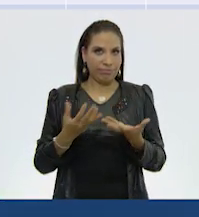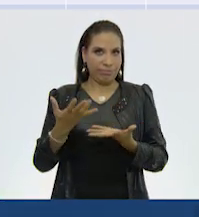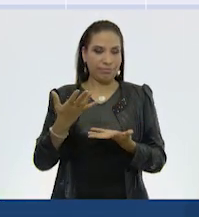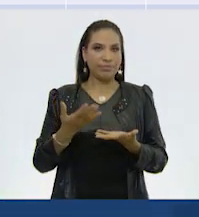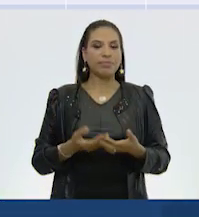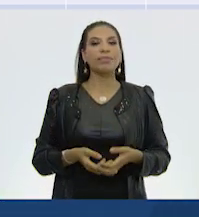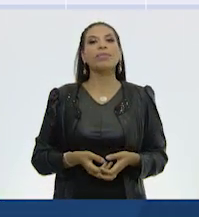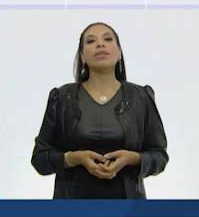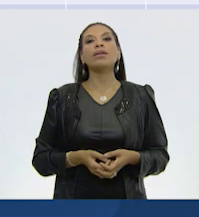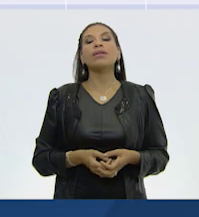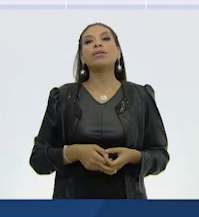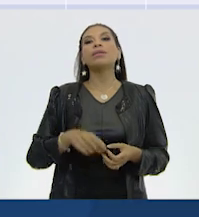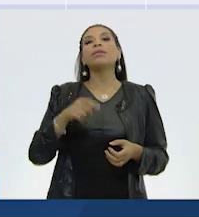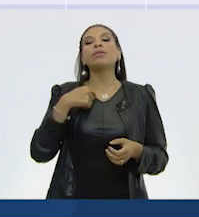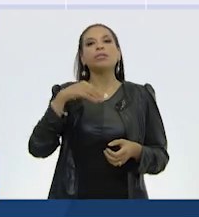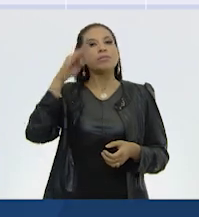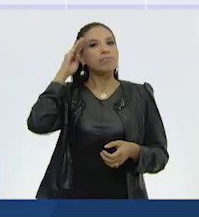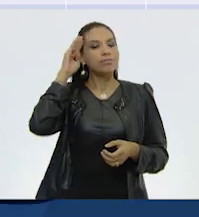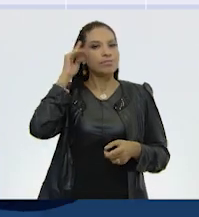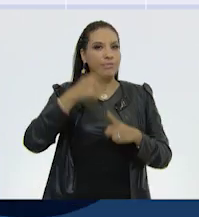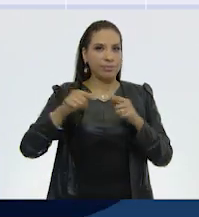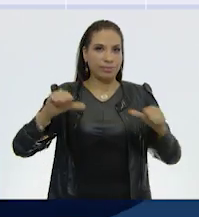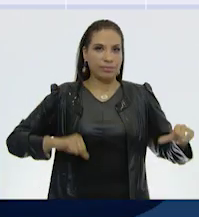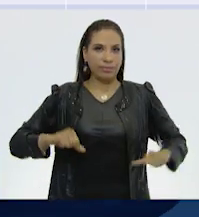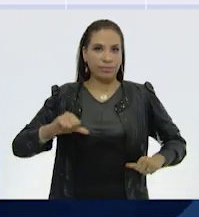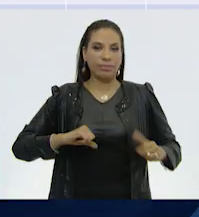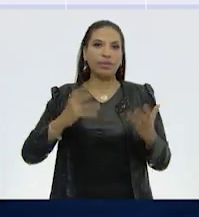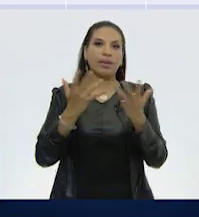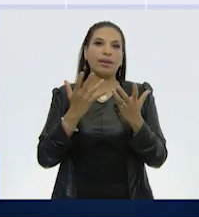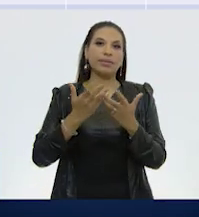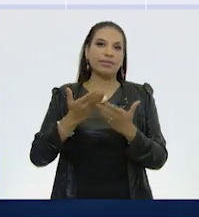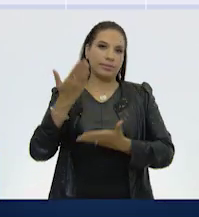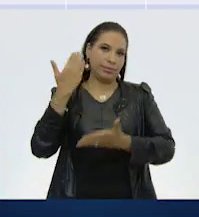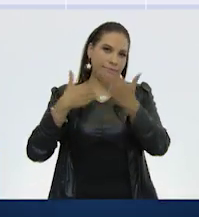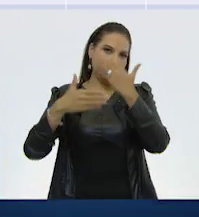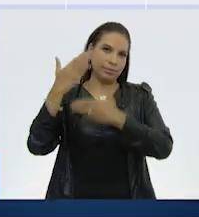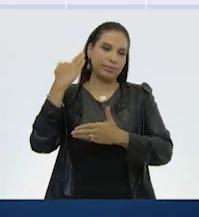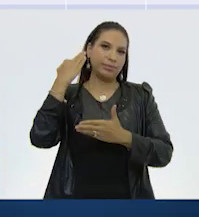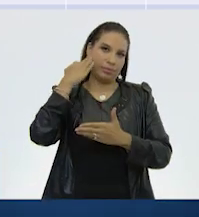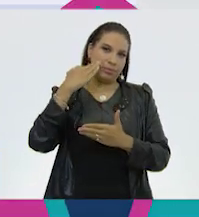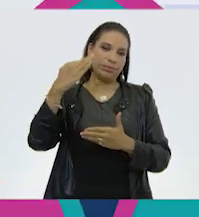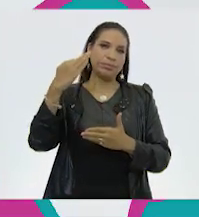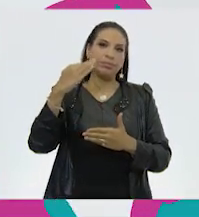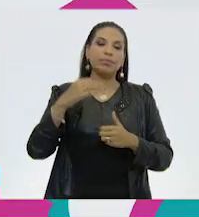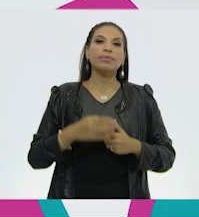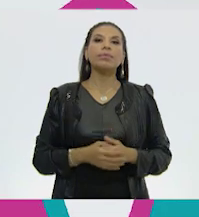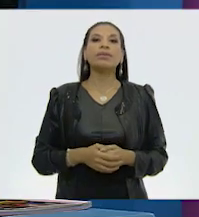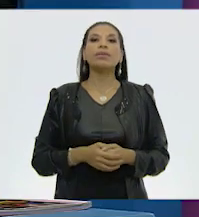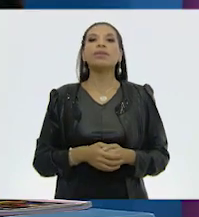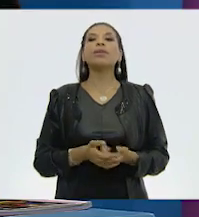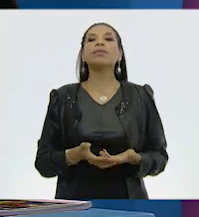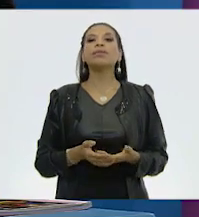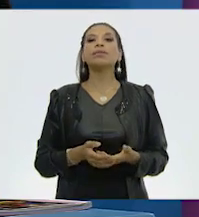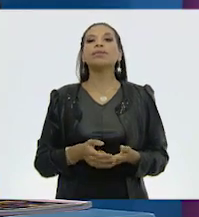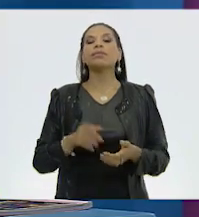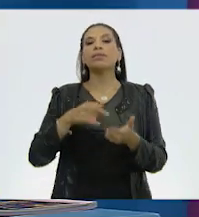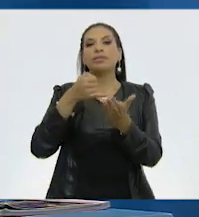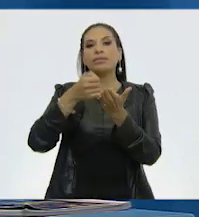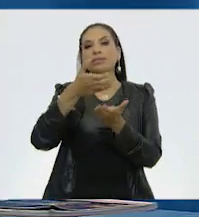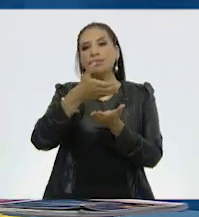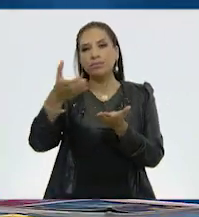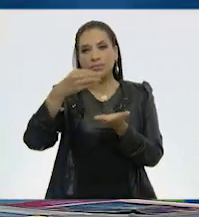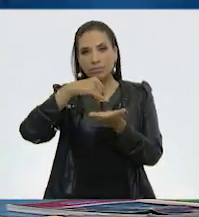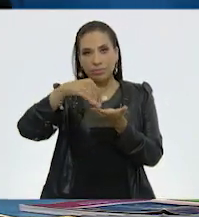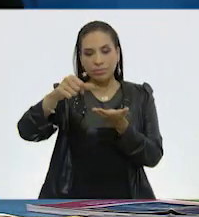supuesto, puedo concluir que las actividades que se realizaban en ese entonces, como es el